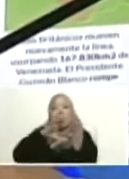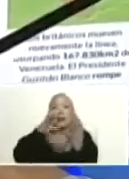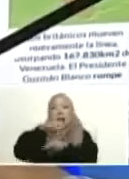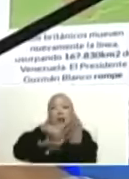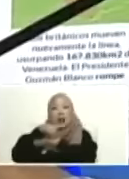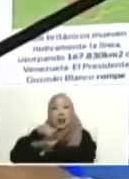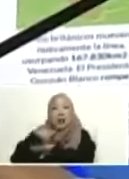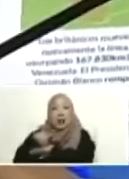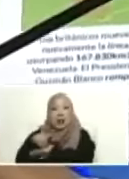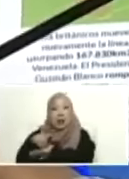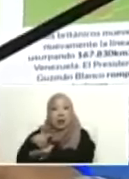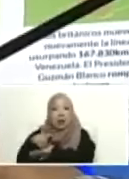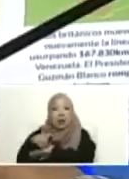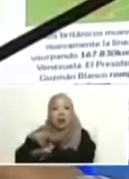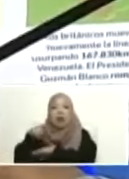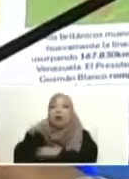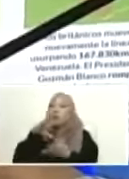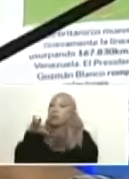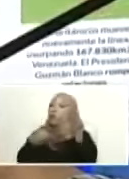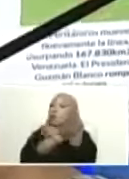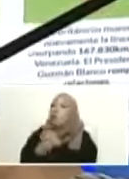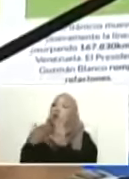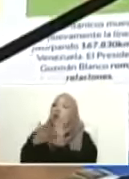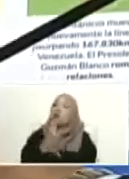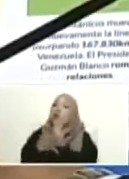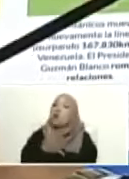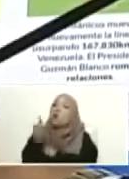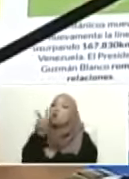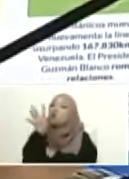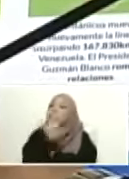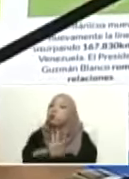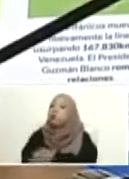entonces, y los convertía en mapas